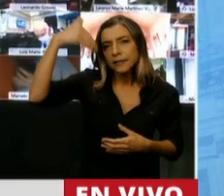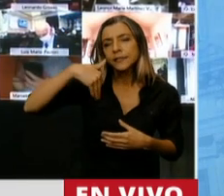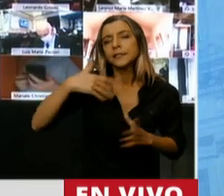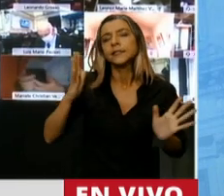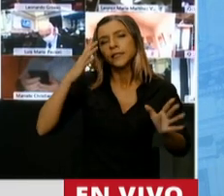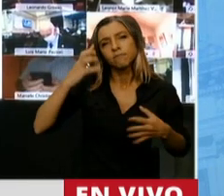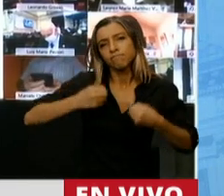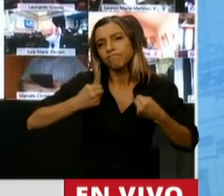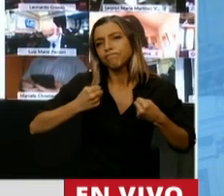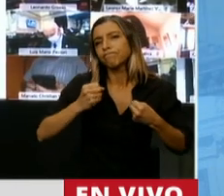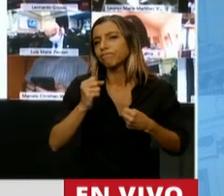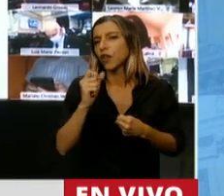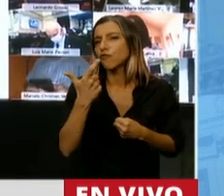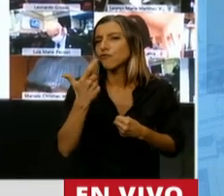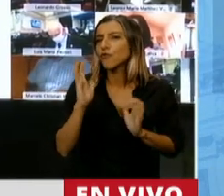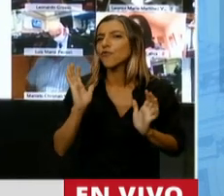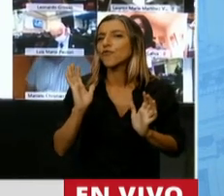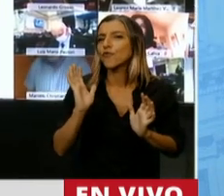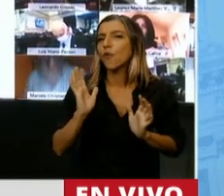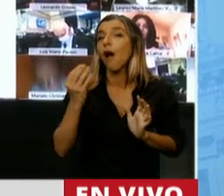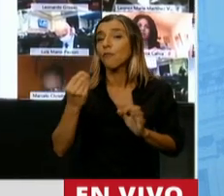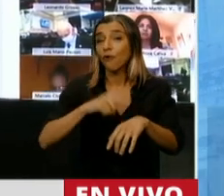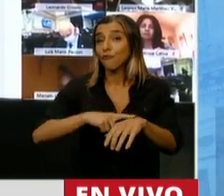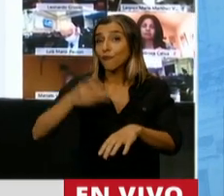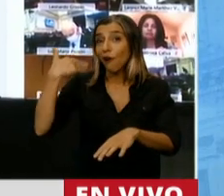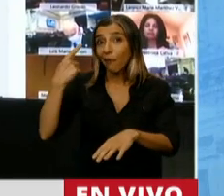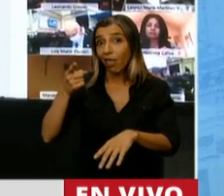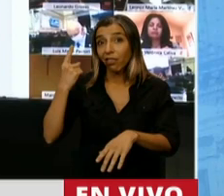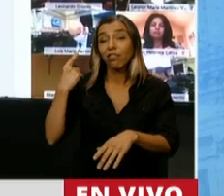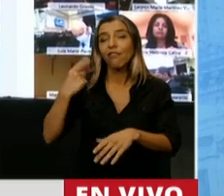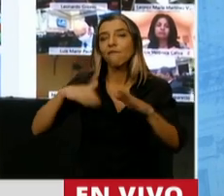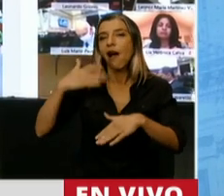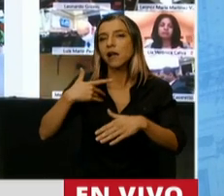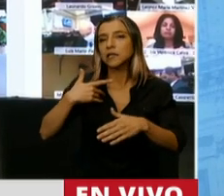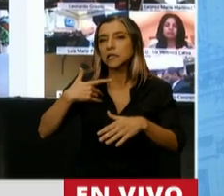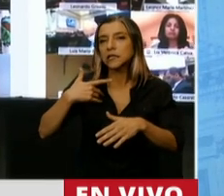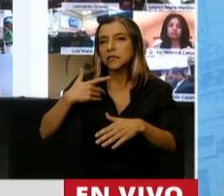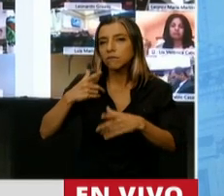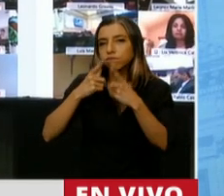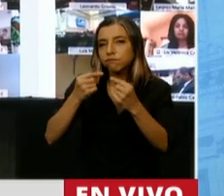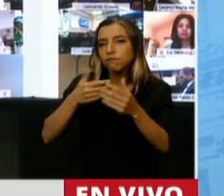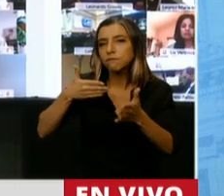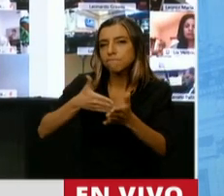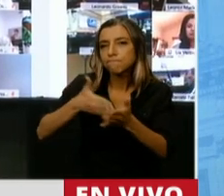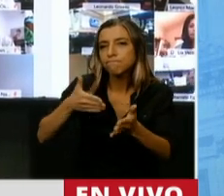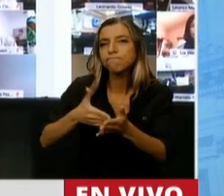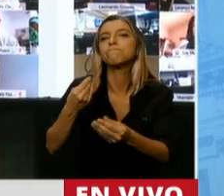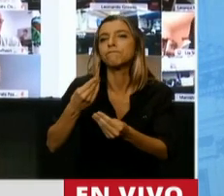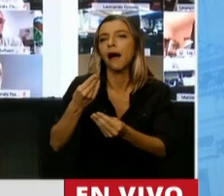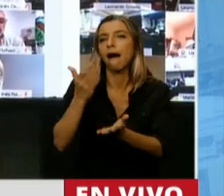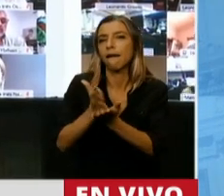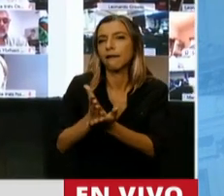son los mismos que pusieron palos en la rueda para que los derechos civiles, los derechos